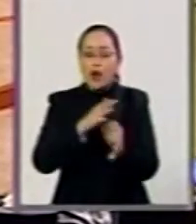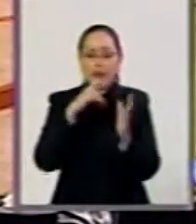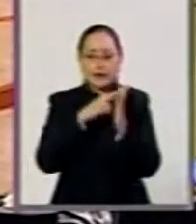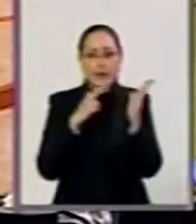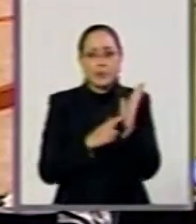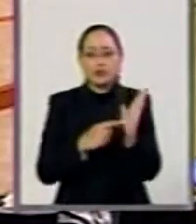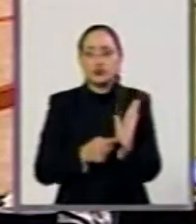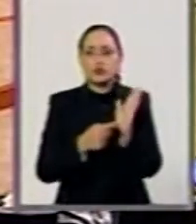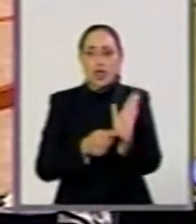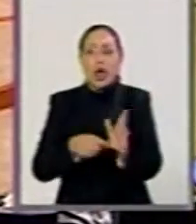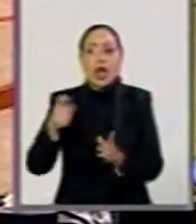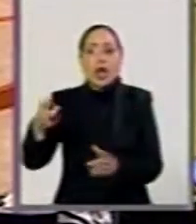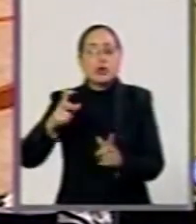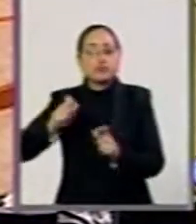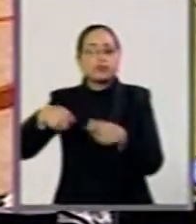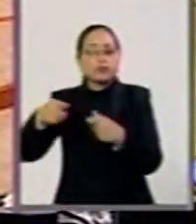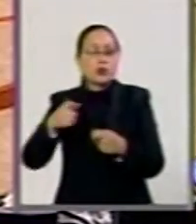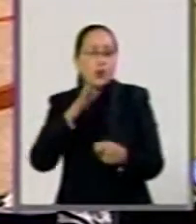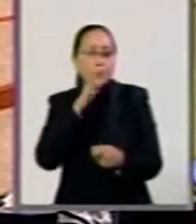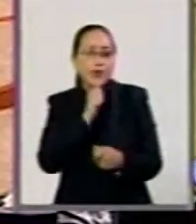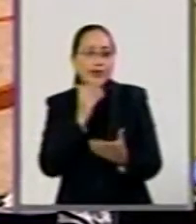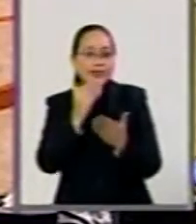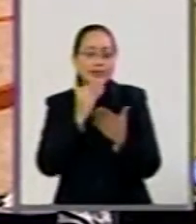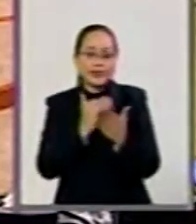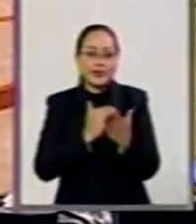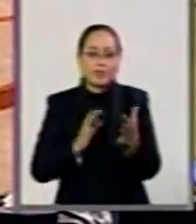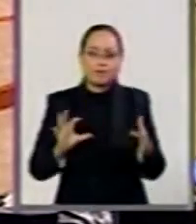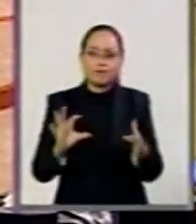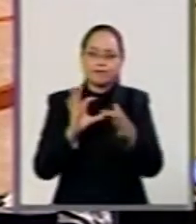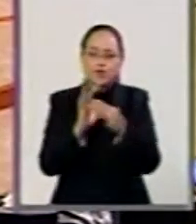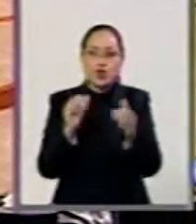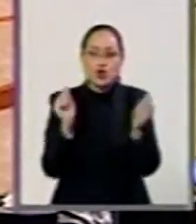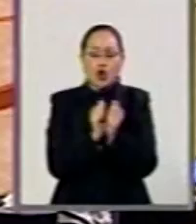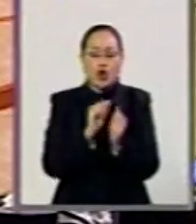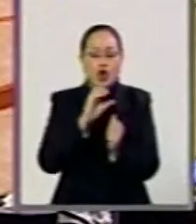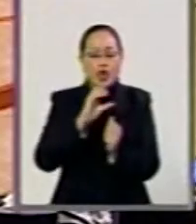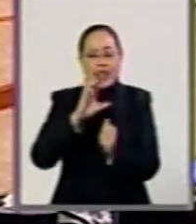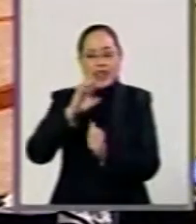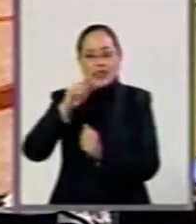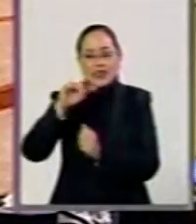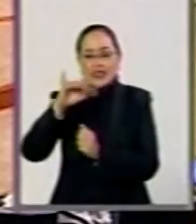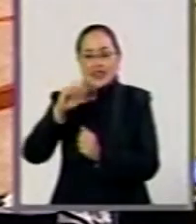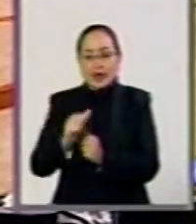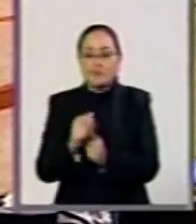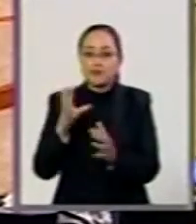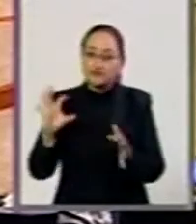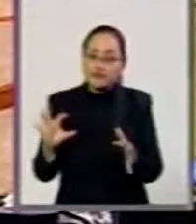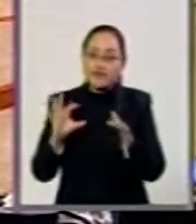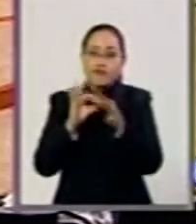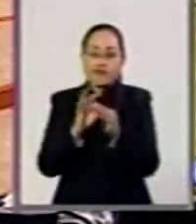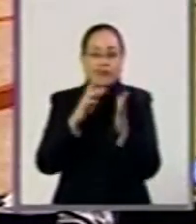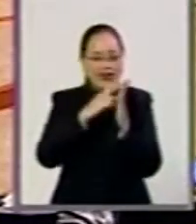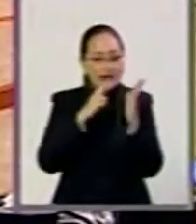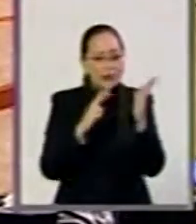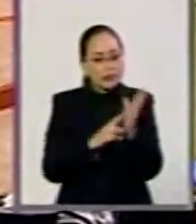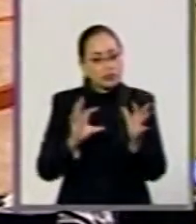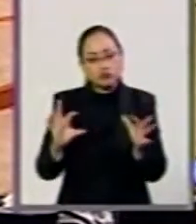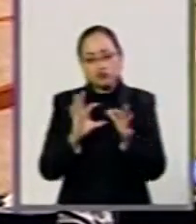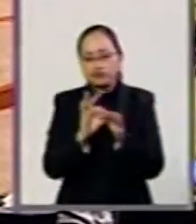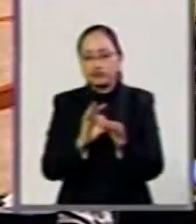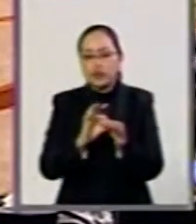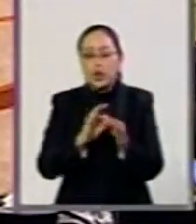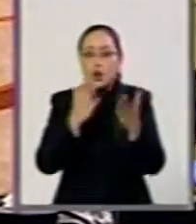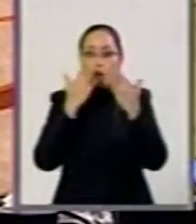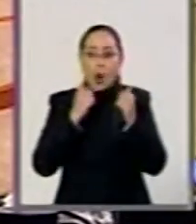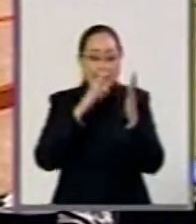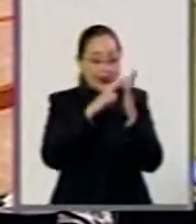los concesionarios no pueden emitir sus códigos de ética. Los códigos de ética están amarrados a los lineamientos. Sin lineamientos no hay